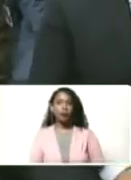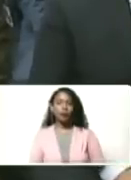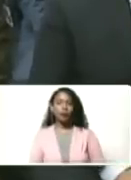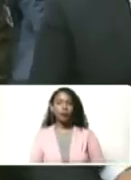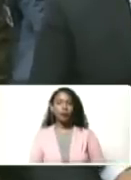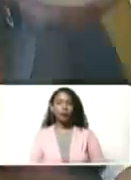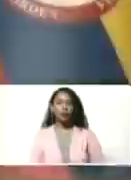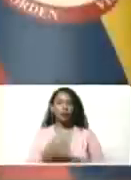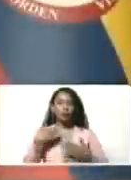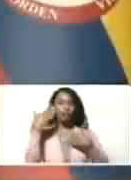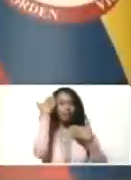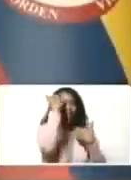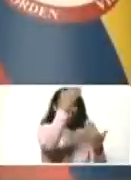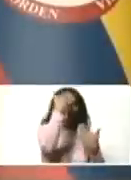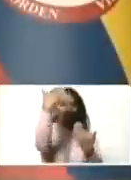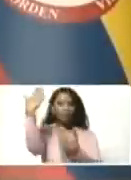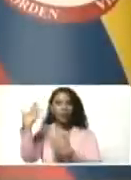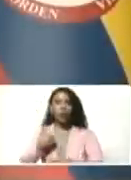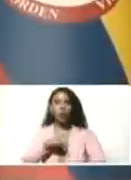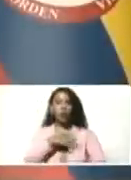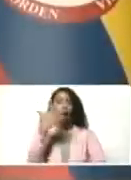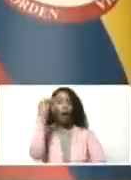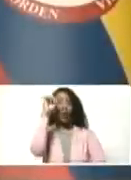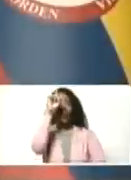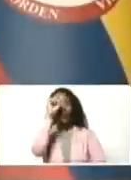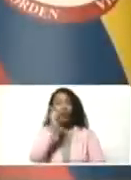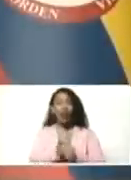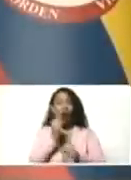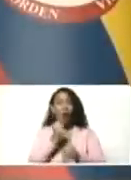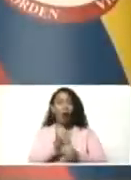Mis saludos, pues. Hemos tenido una jornada